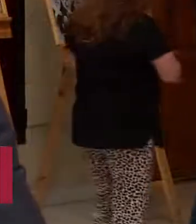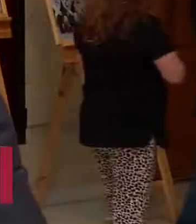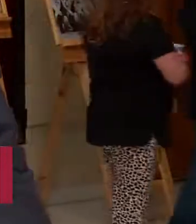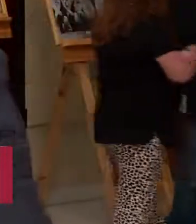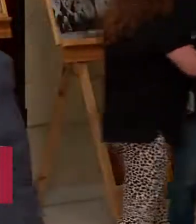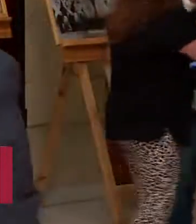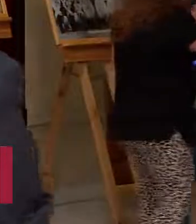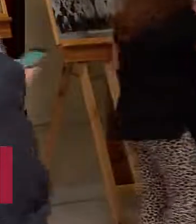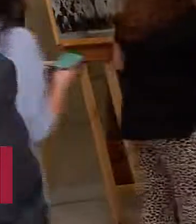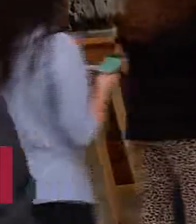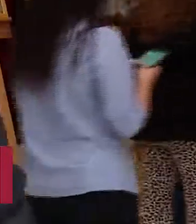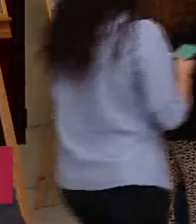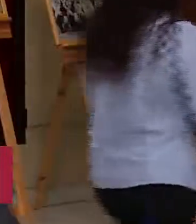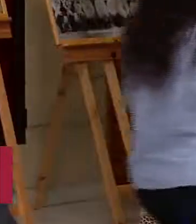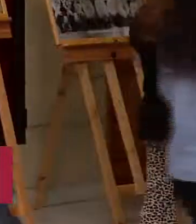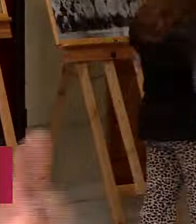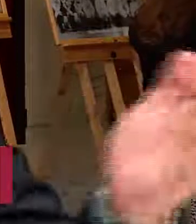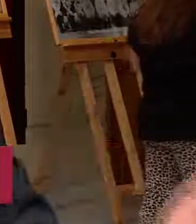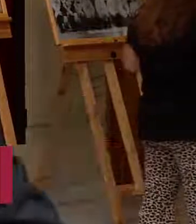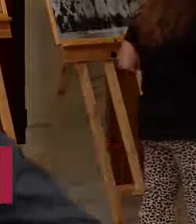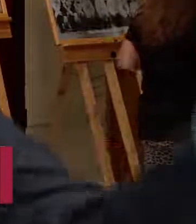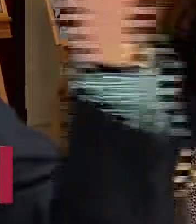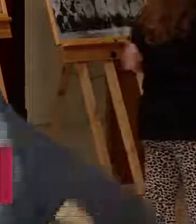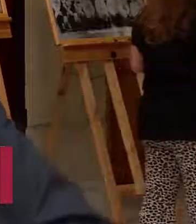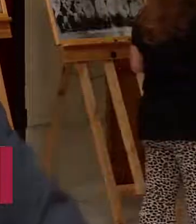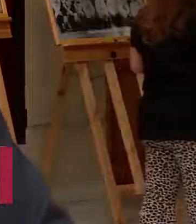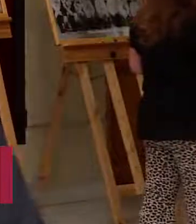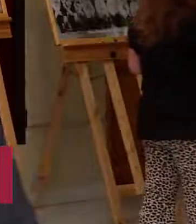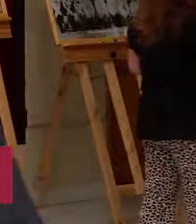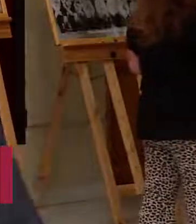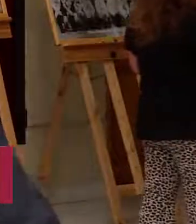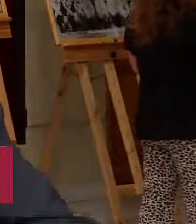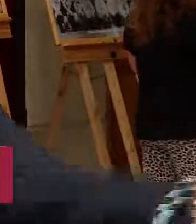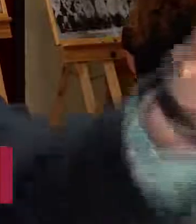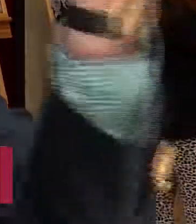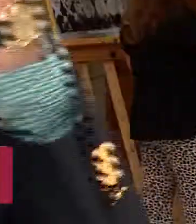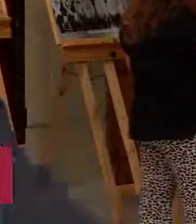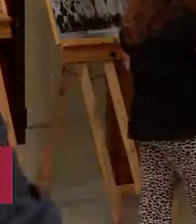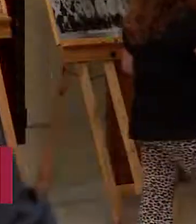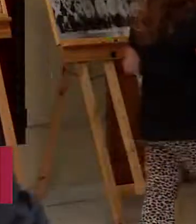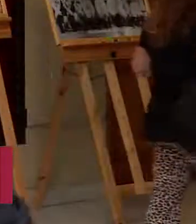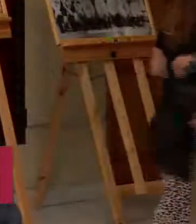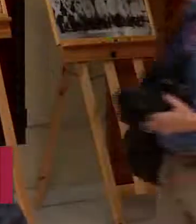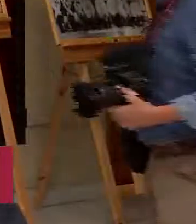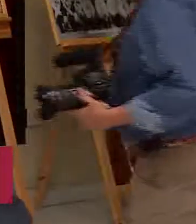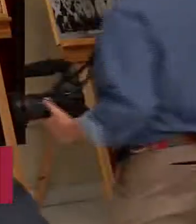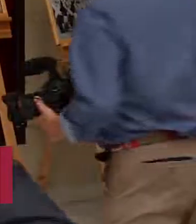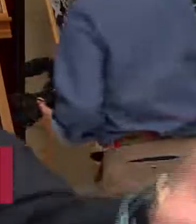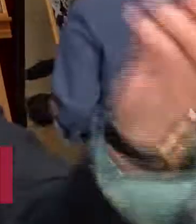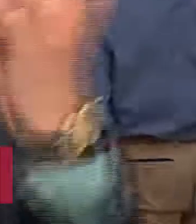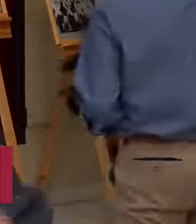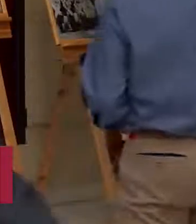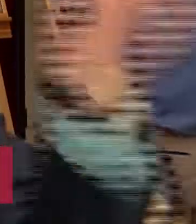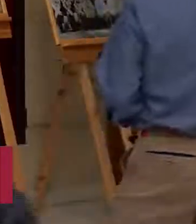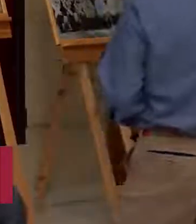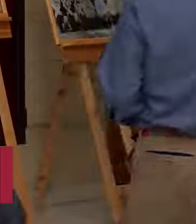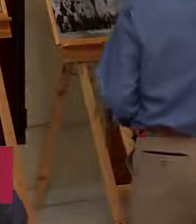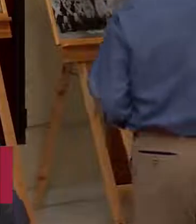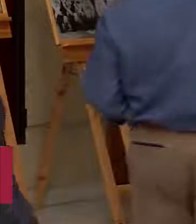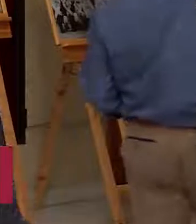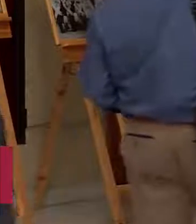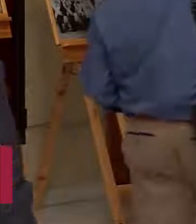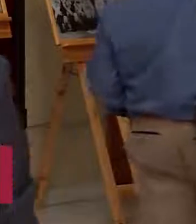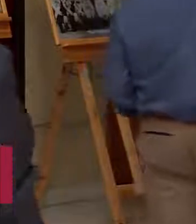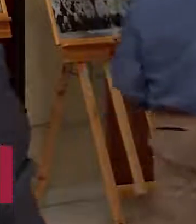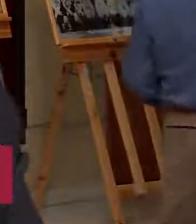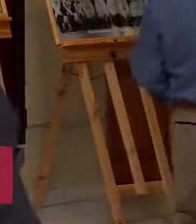el municipio poder corrérsela. Bueno, el Senado le introdujo, además de los que tuvieron problemas en octubre, los que tuvieron problemas en octubre o